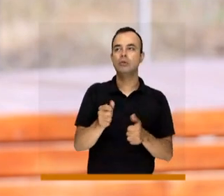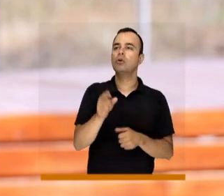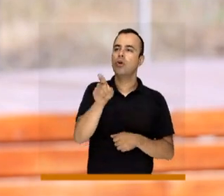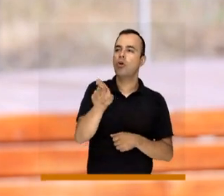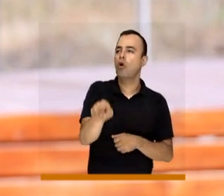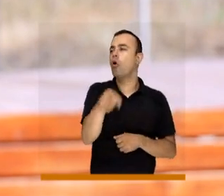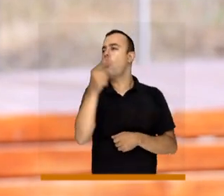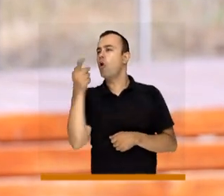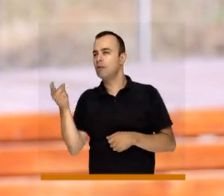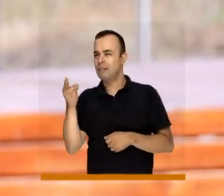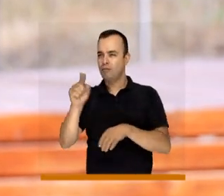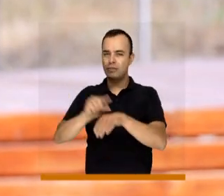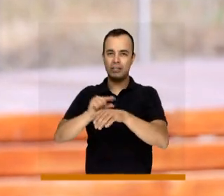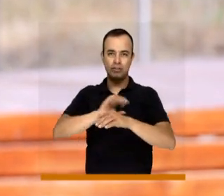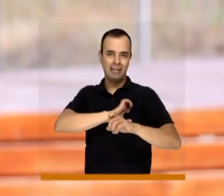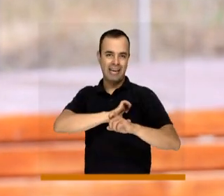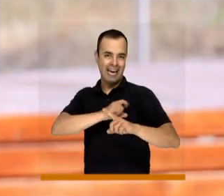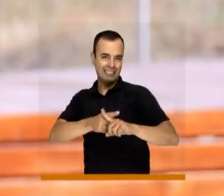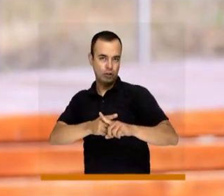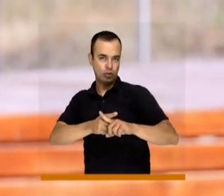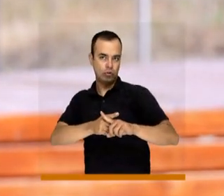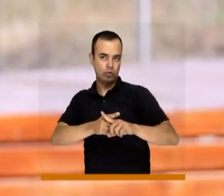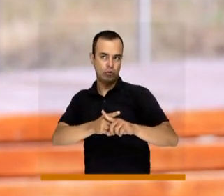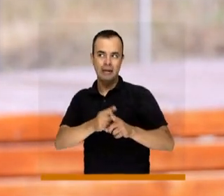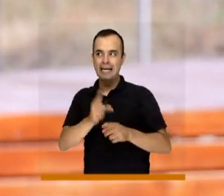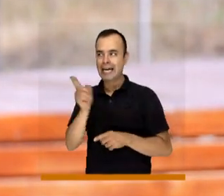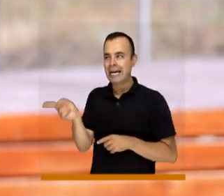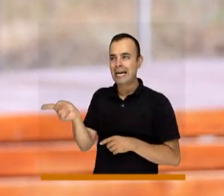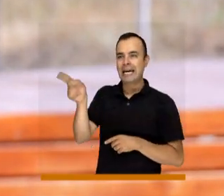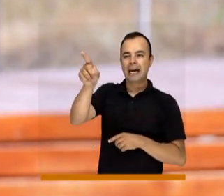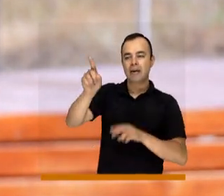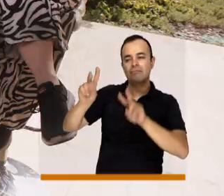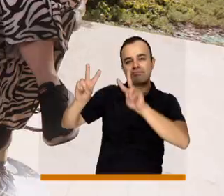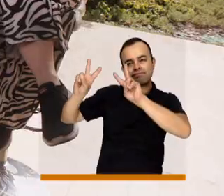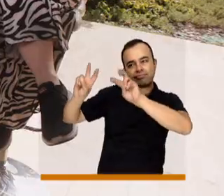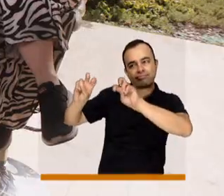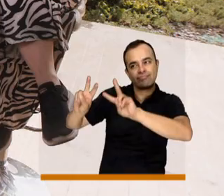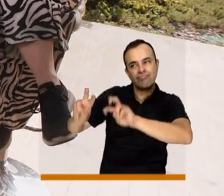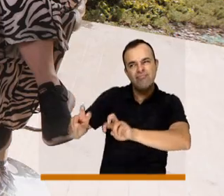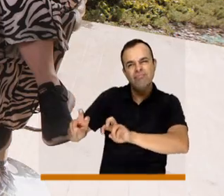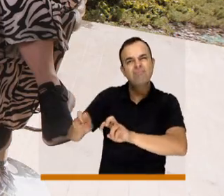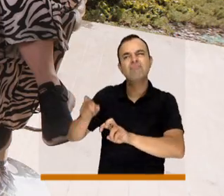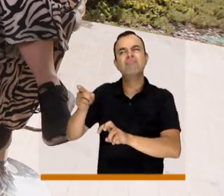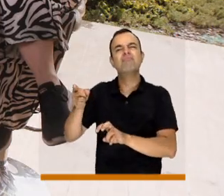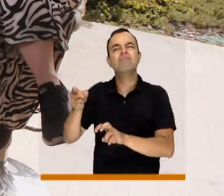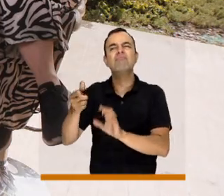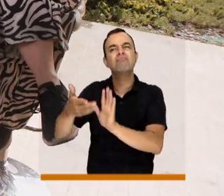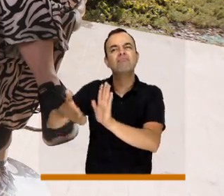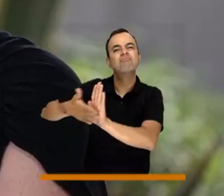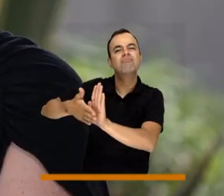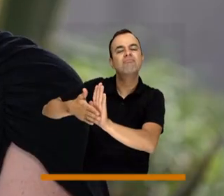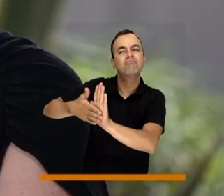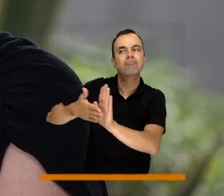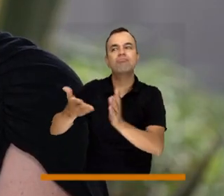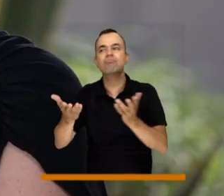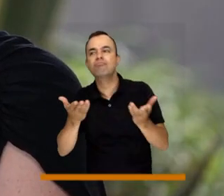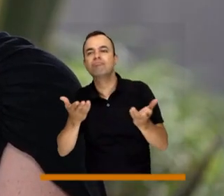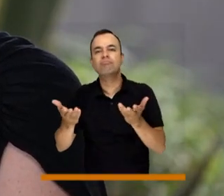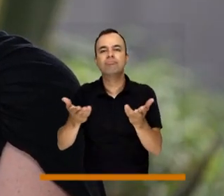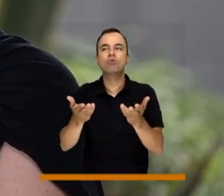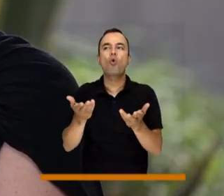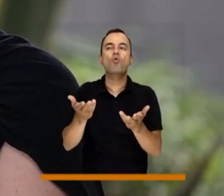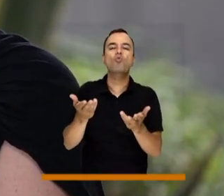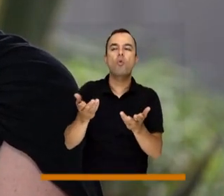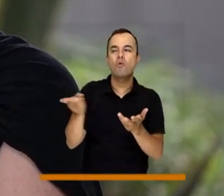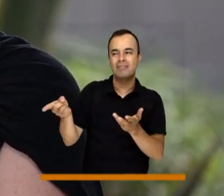Fundación Éxito. ¿Qué dice ese estudio? Porque, digamos, esa es como la fuente también donde ustedes pueden corroborar que